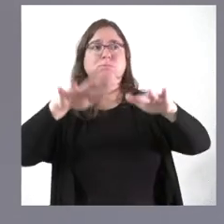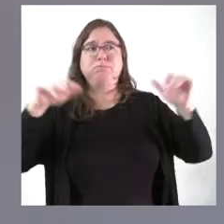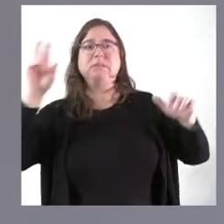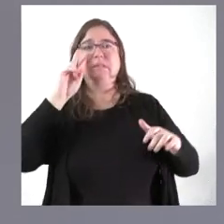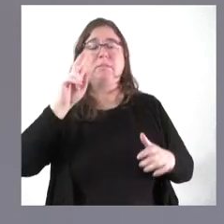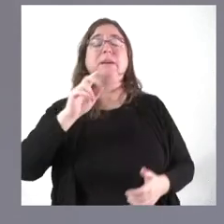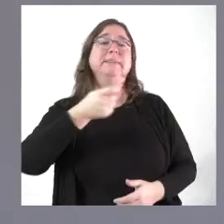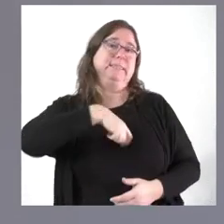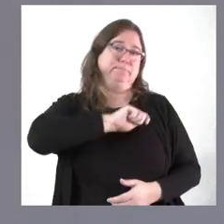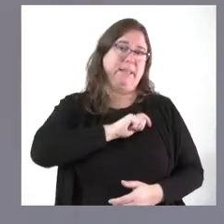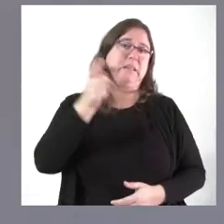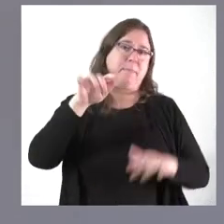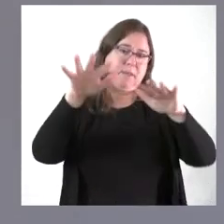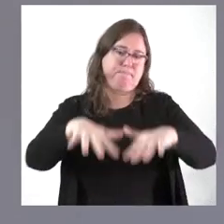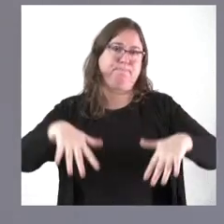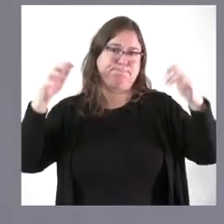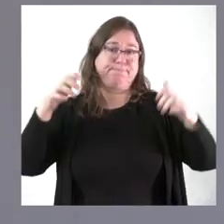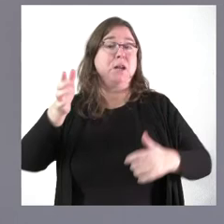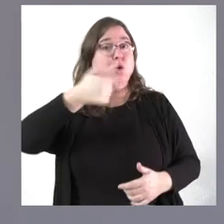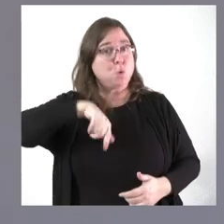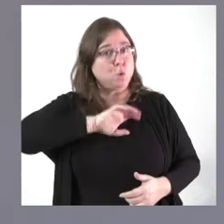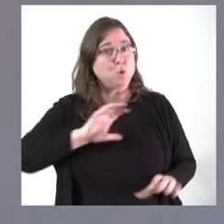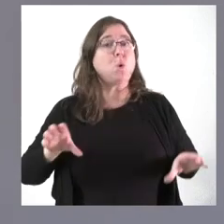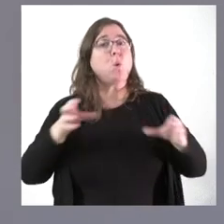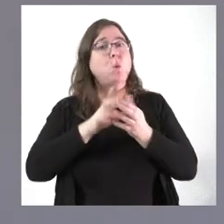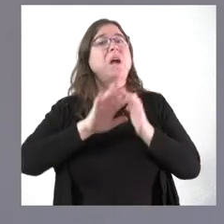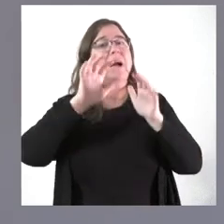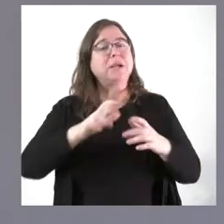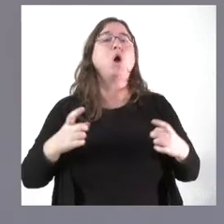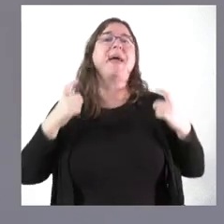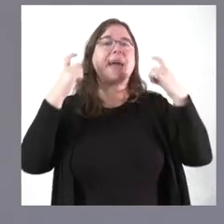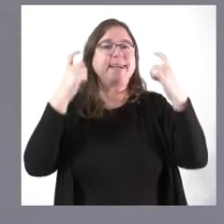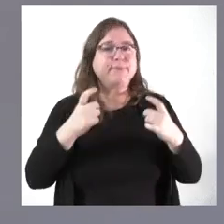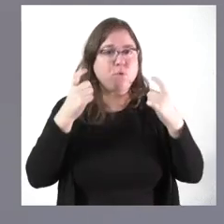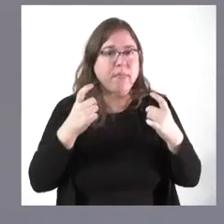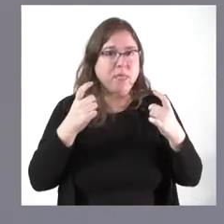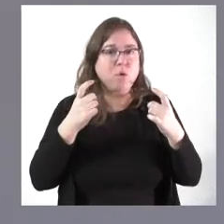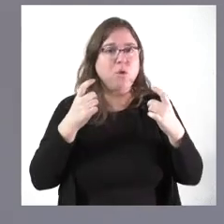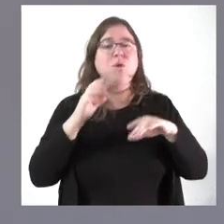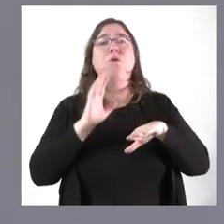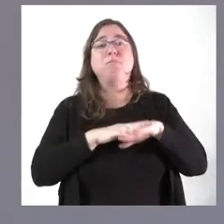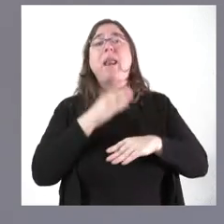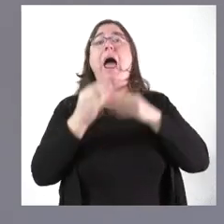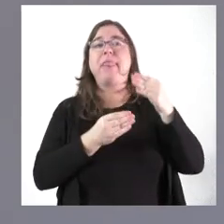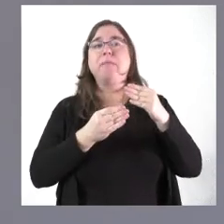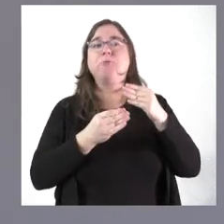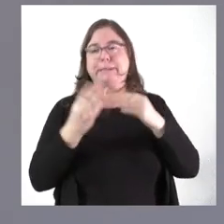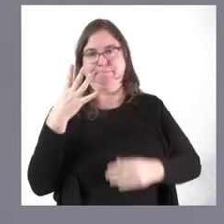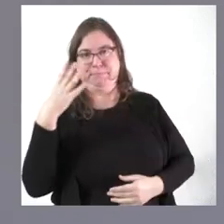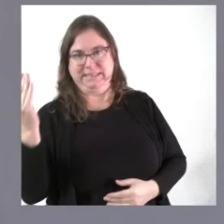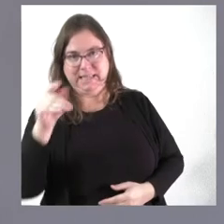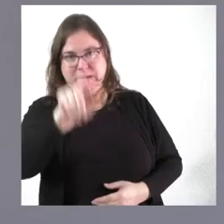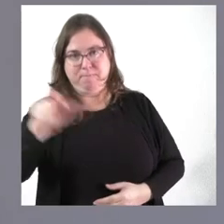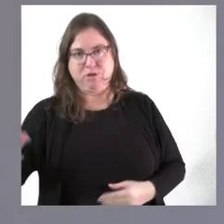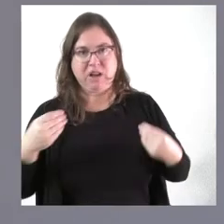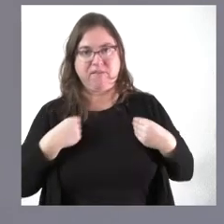parlamento nacional al menos a nosotros a la junta de Castilla y león vamos a hacer el esfuerzo ya no solo porque lo que hacemos les llegue a las personas de